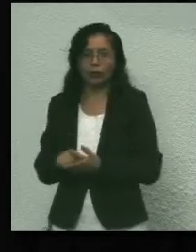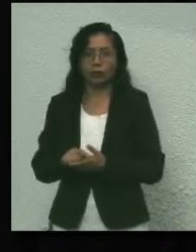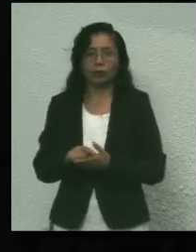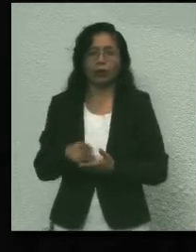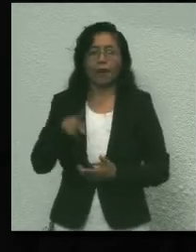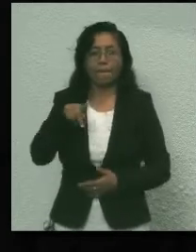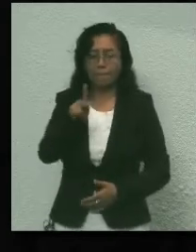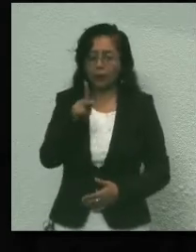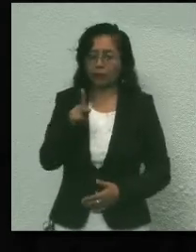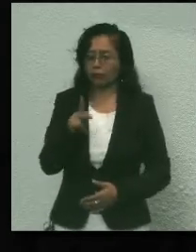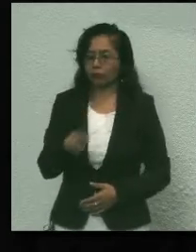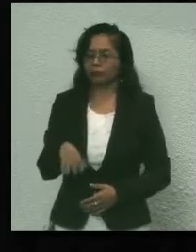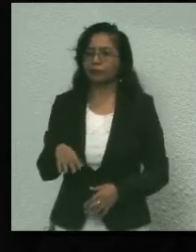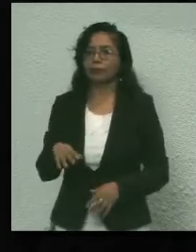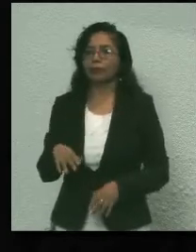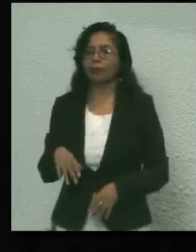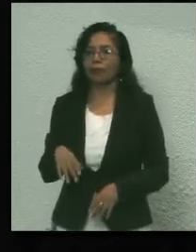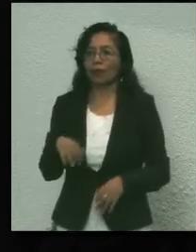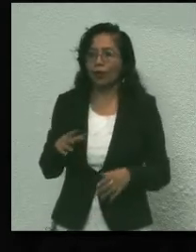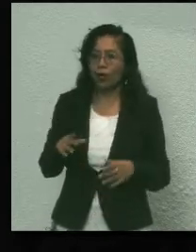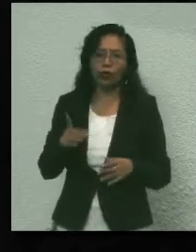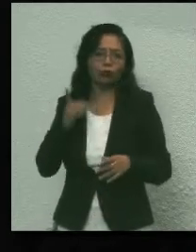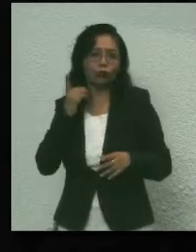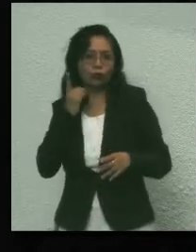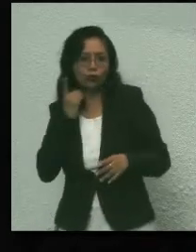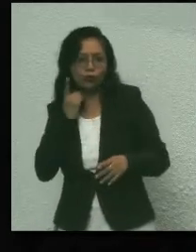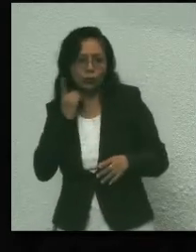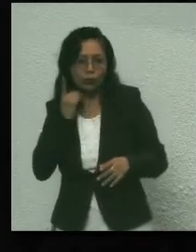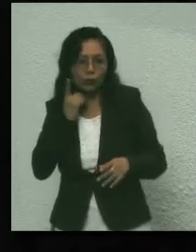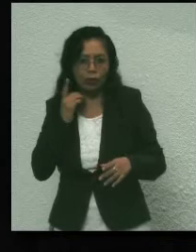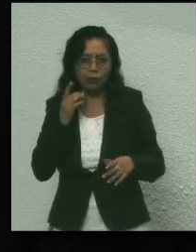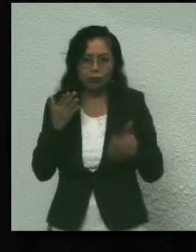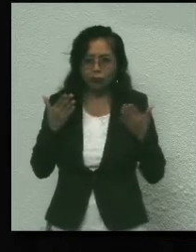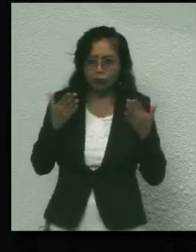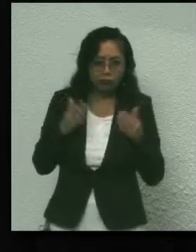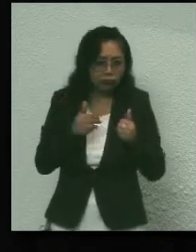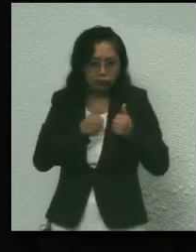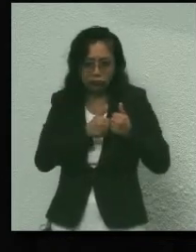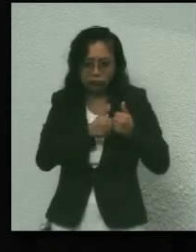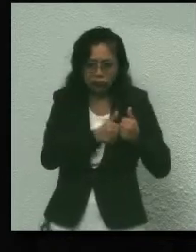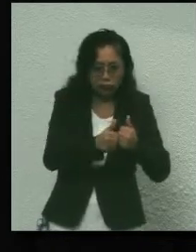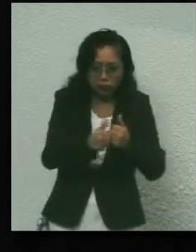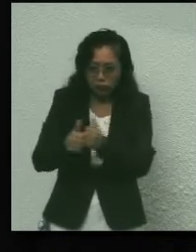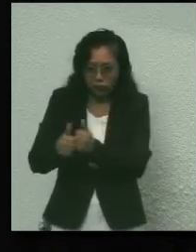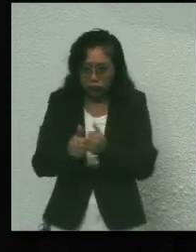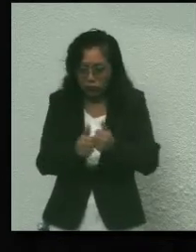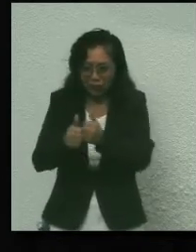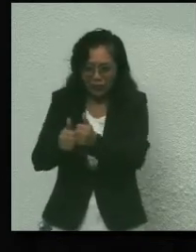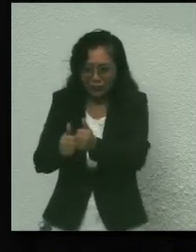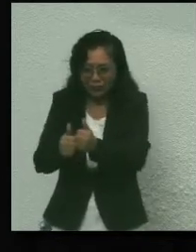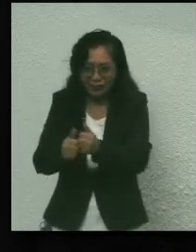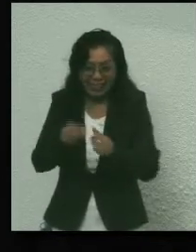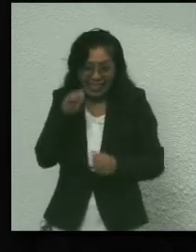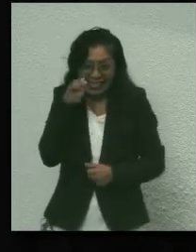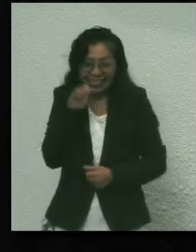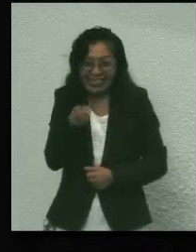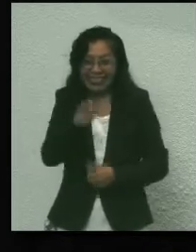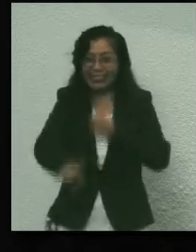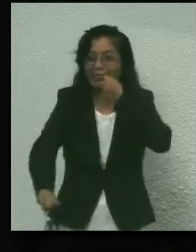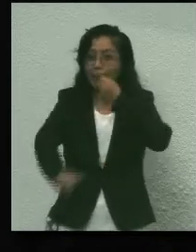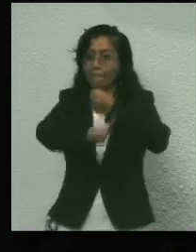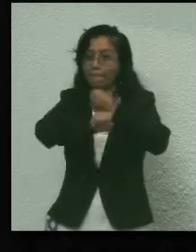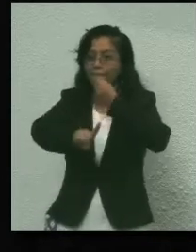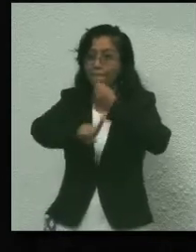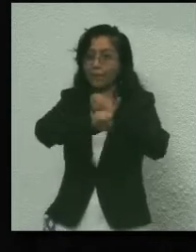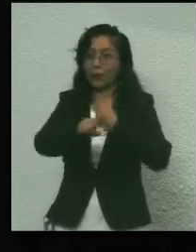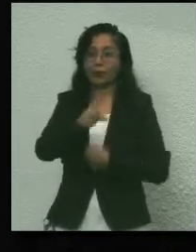claro, el legislativo no acompañó al ejecutivo en medio de la peor crisis económica, financiera